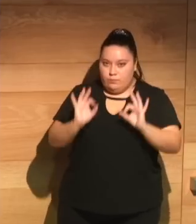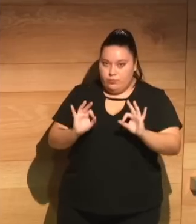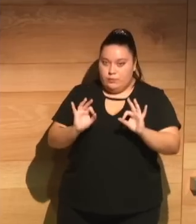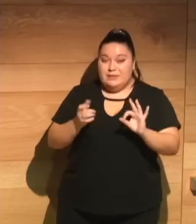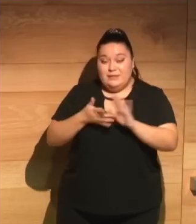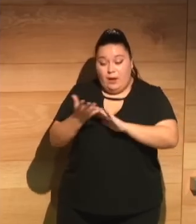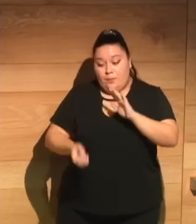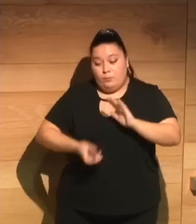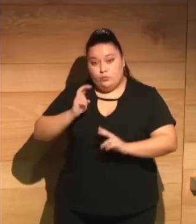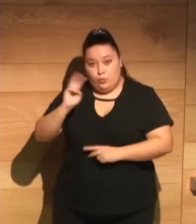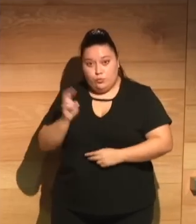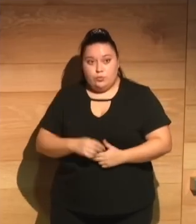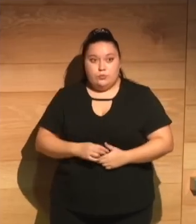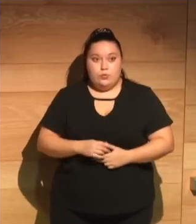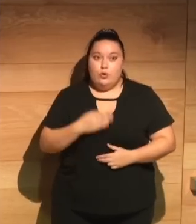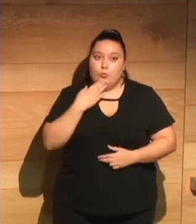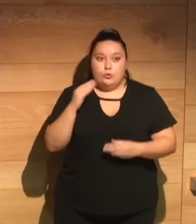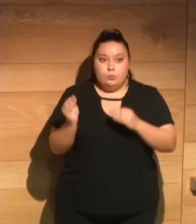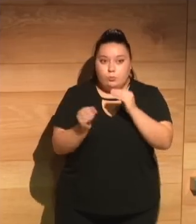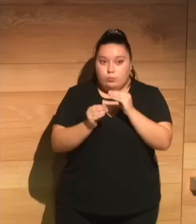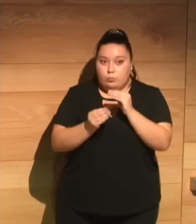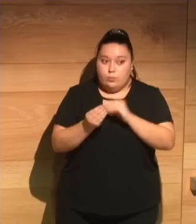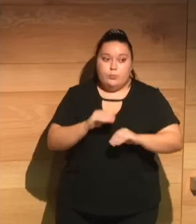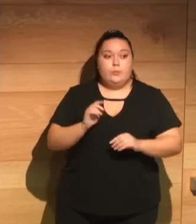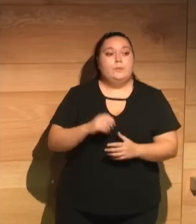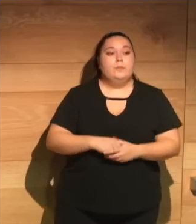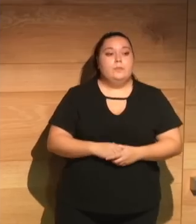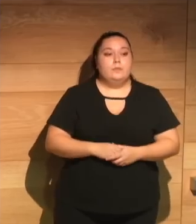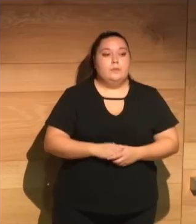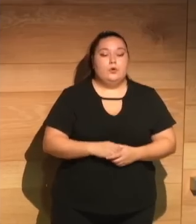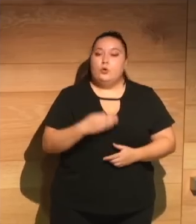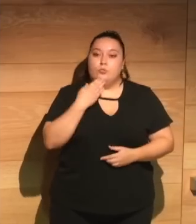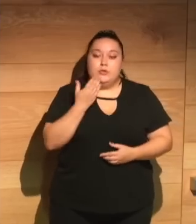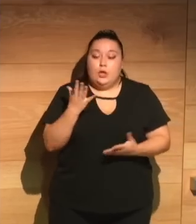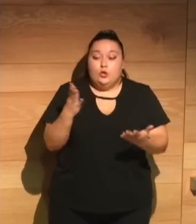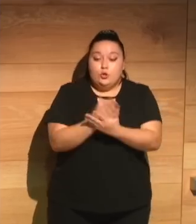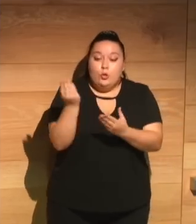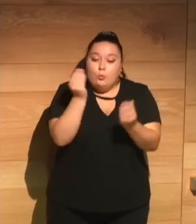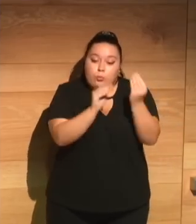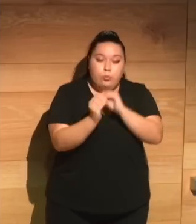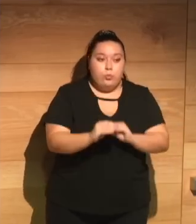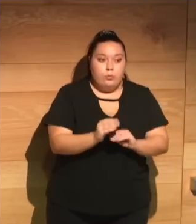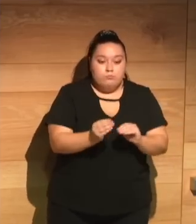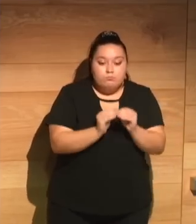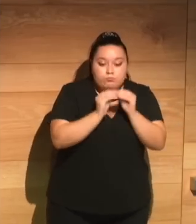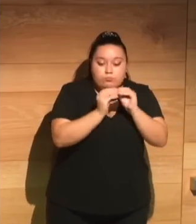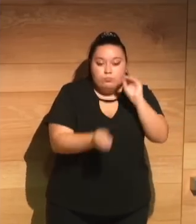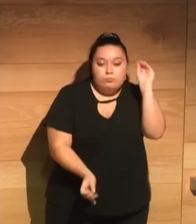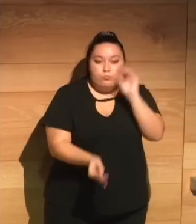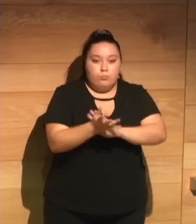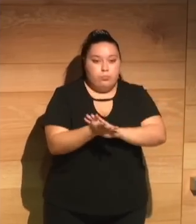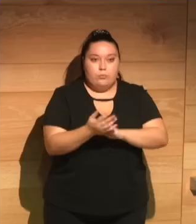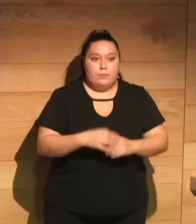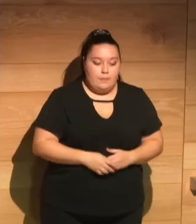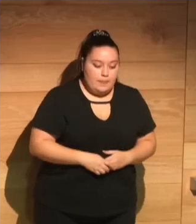otro impulso. Uh-huh. Es la suma de todo, otro es el impulso narrativo. Es la suma de todos ellos la que de repente eclosiona en un invento